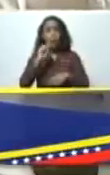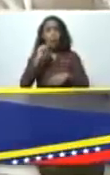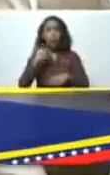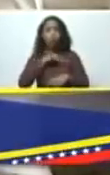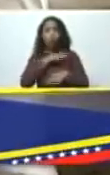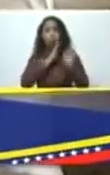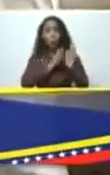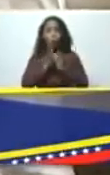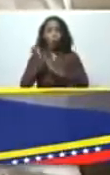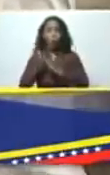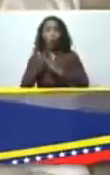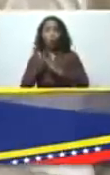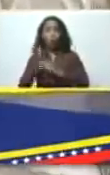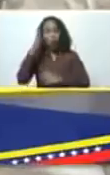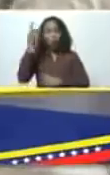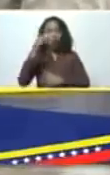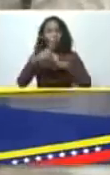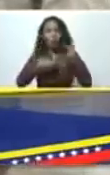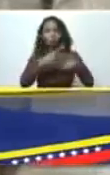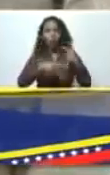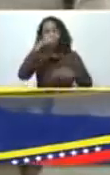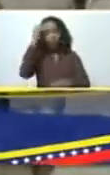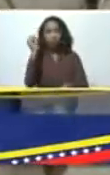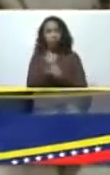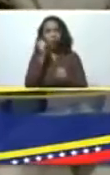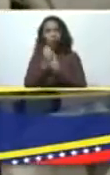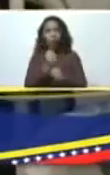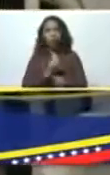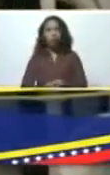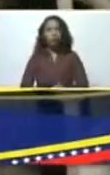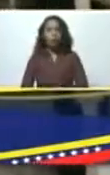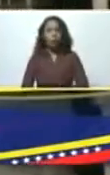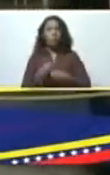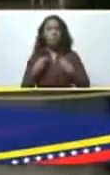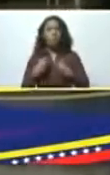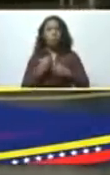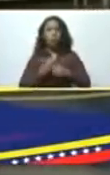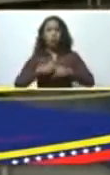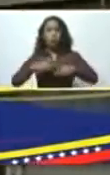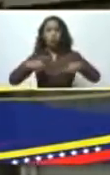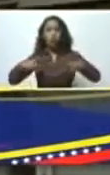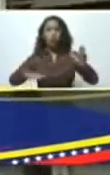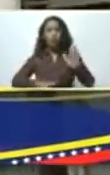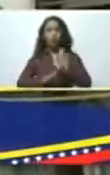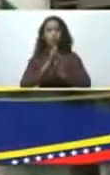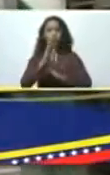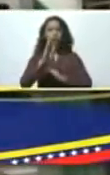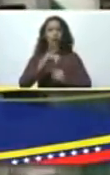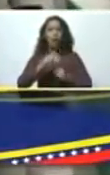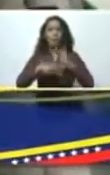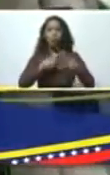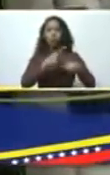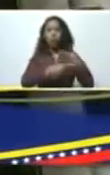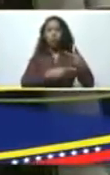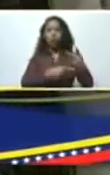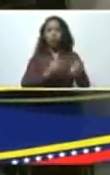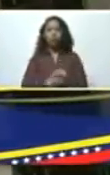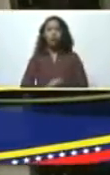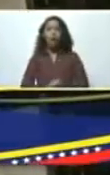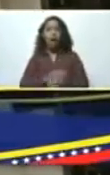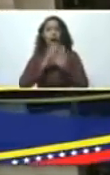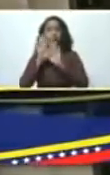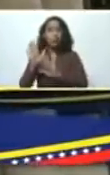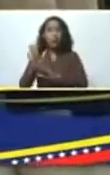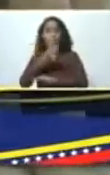organizados en Consejo Productivo de Trabajadores para aumentar la productividad, produciendo así